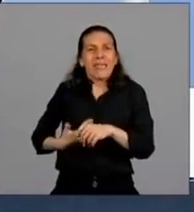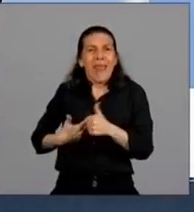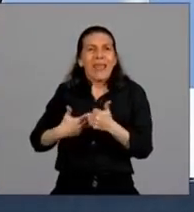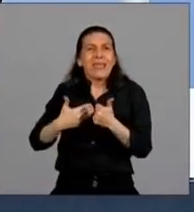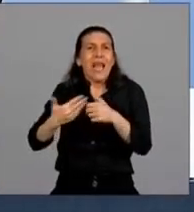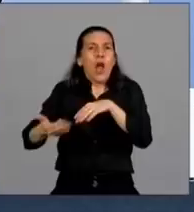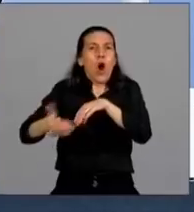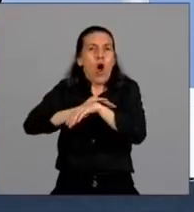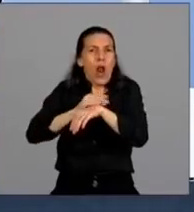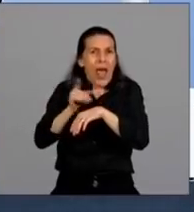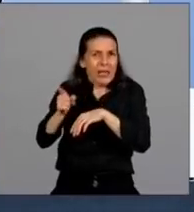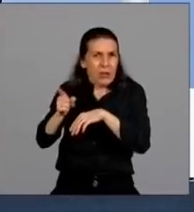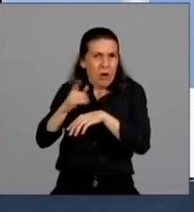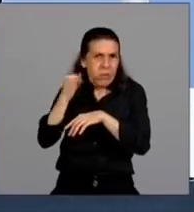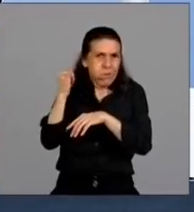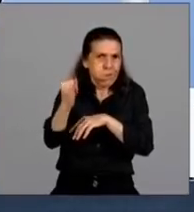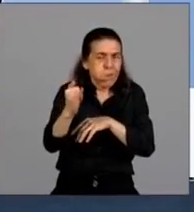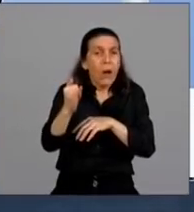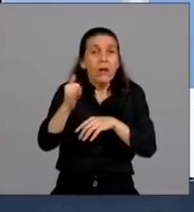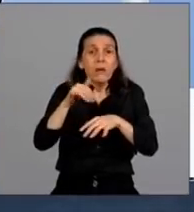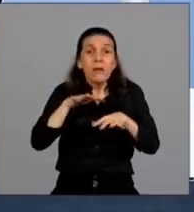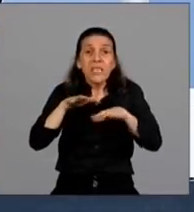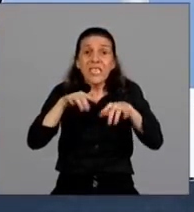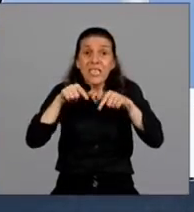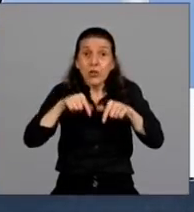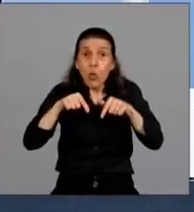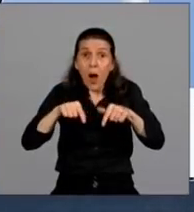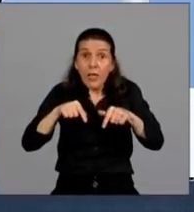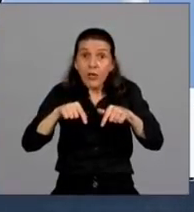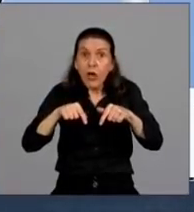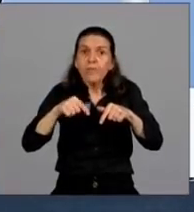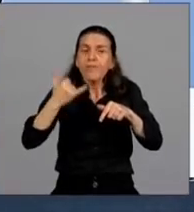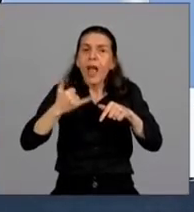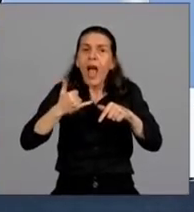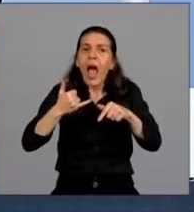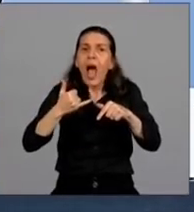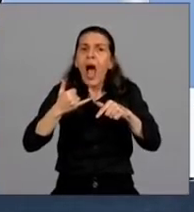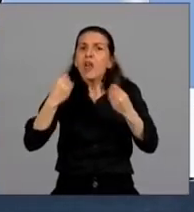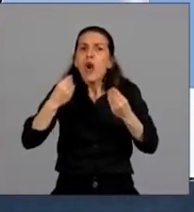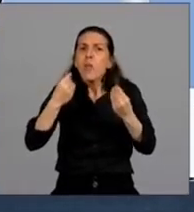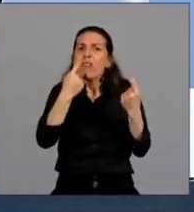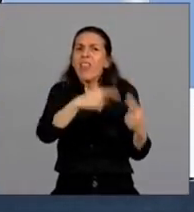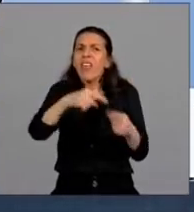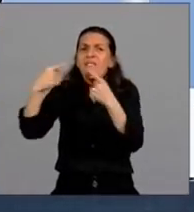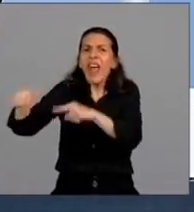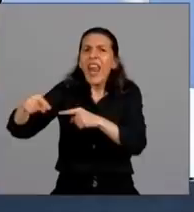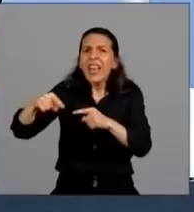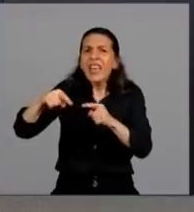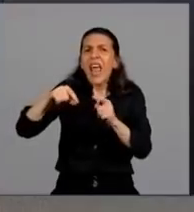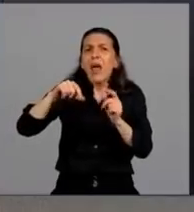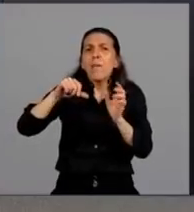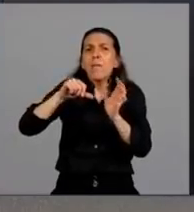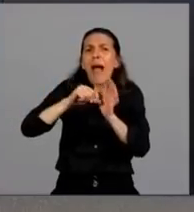que esa situación se divide de forma muy desigual en todo el país.